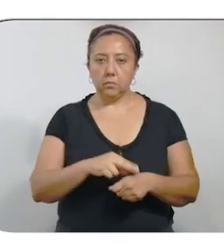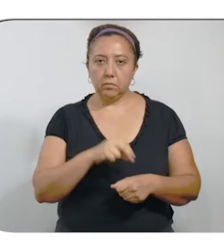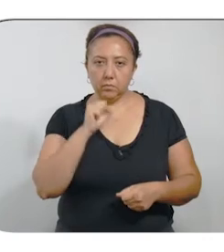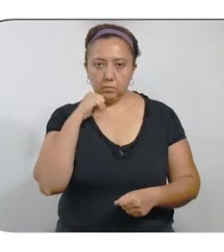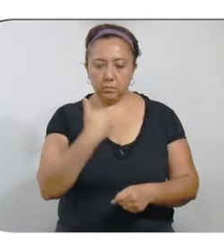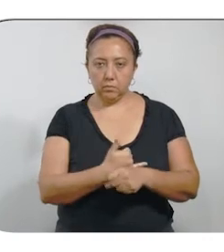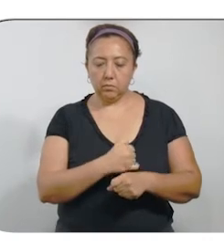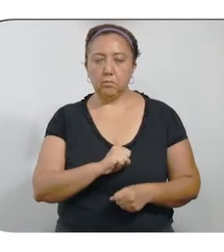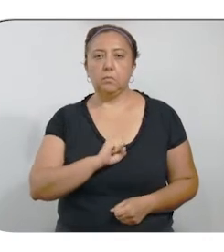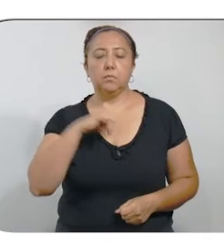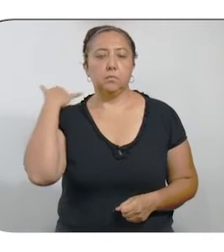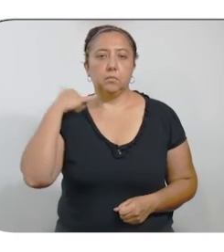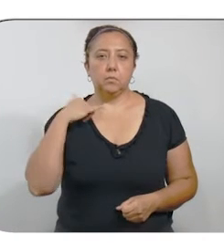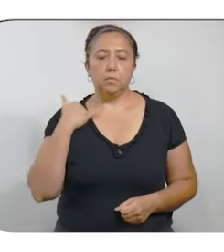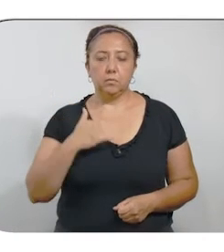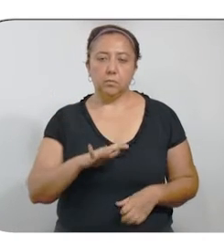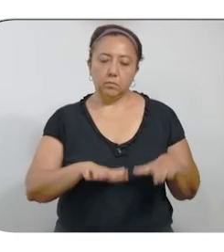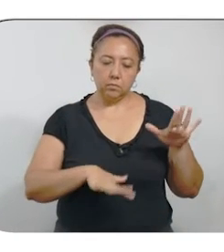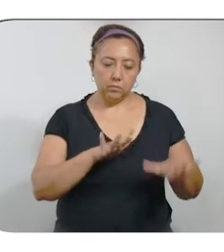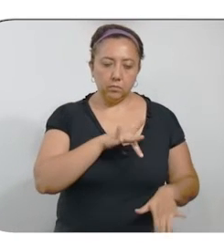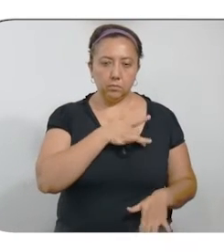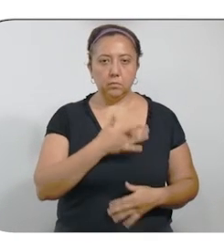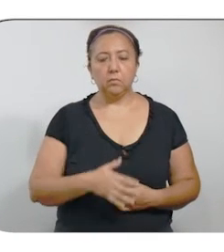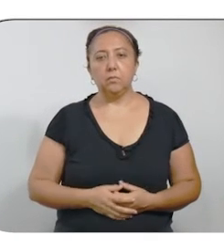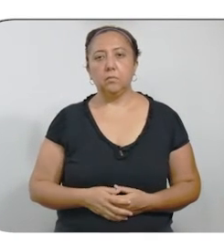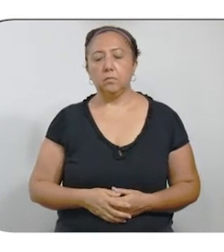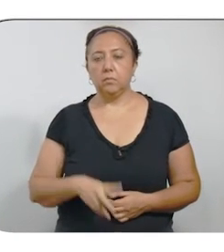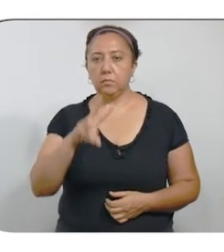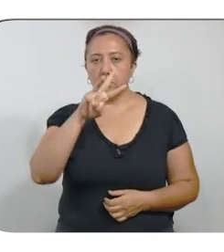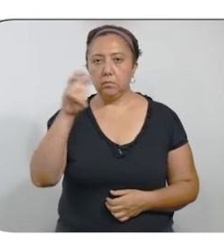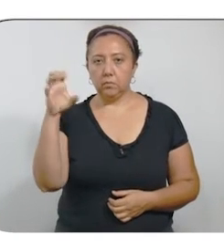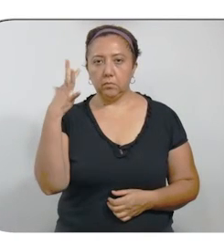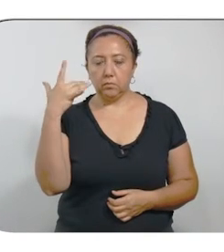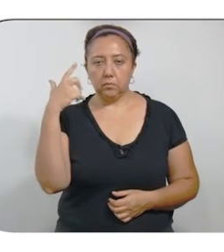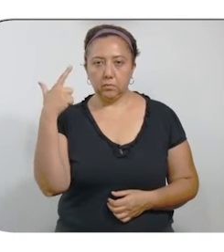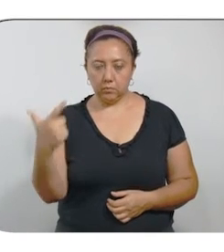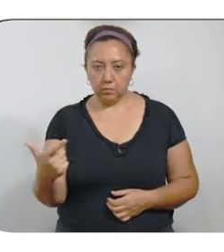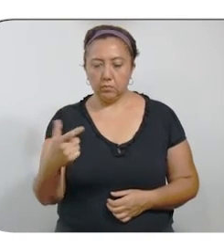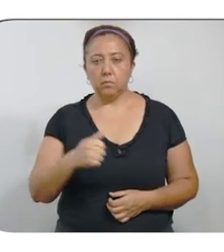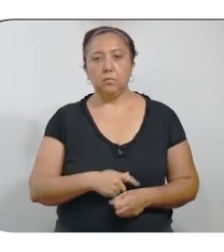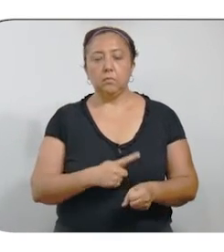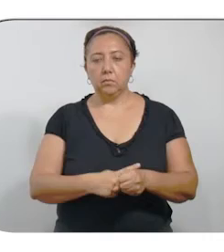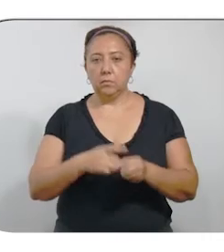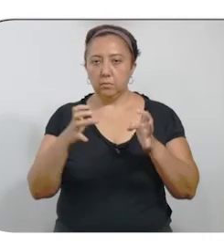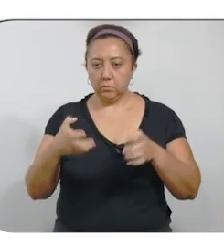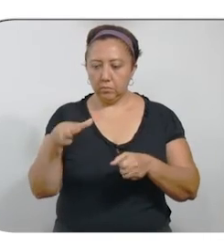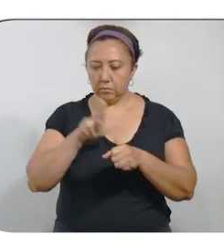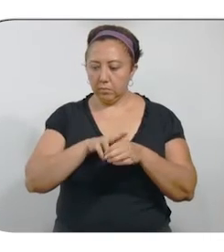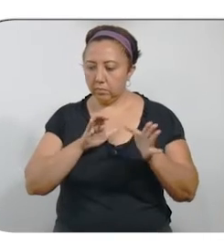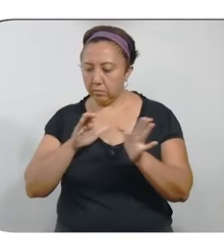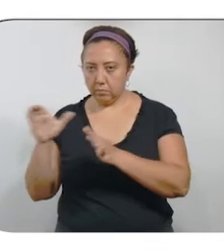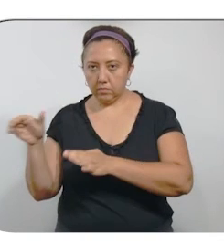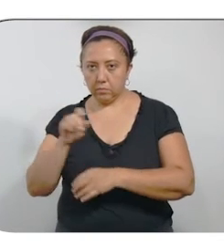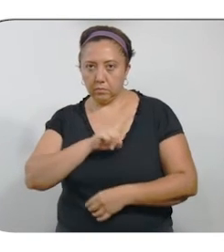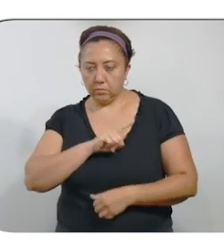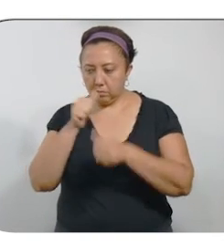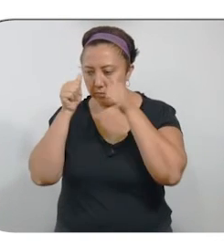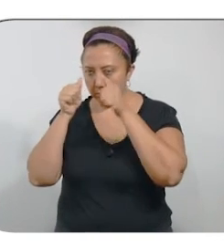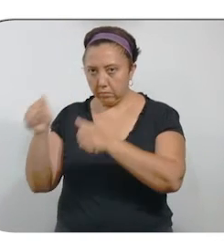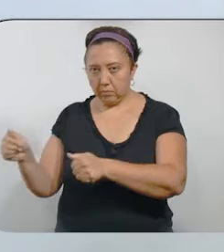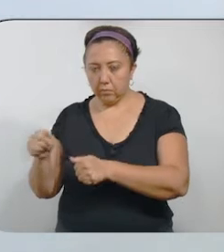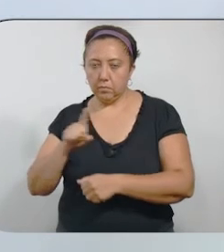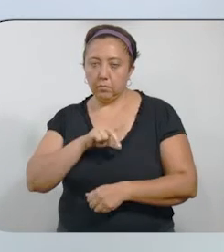de la Secretaría de Salud de Yucatán. Presentan síntomas leves. 357 de los casos confirmados están hospitalizados y en aislamiento